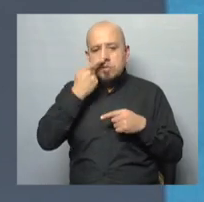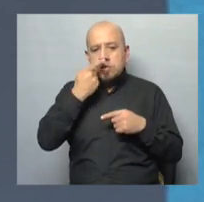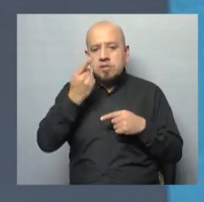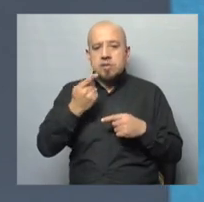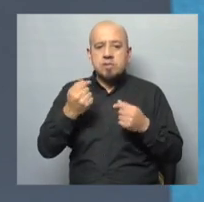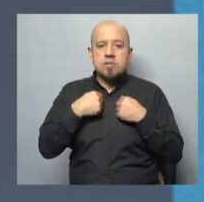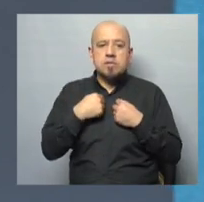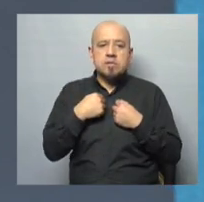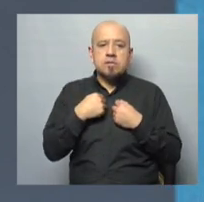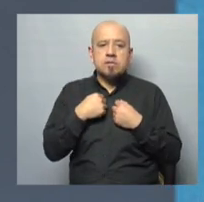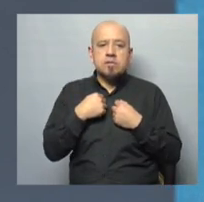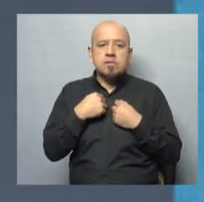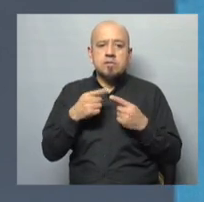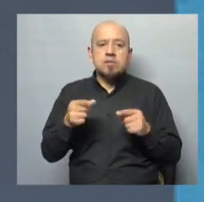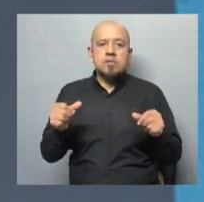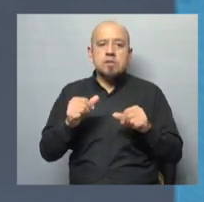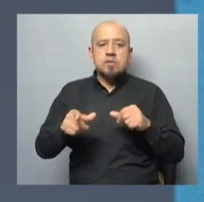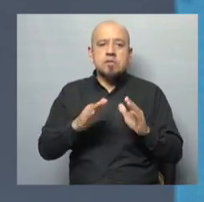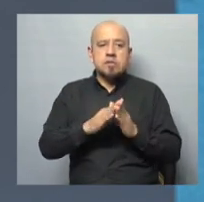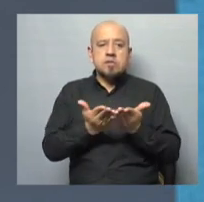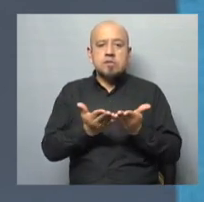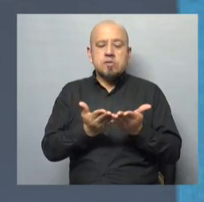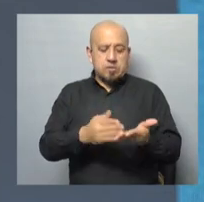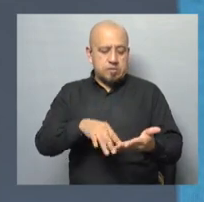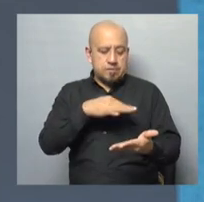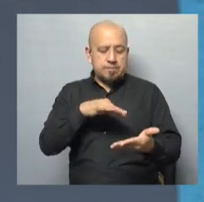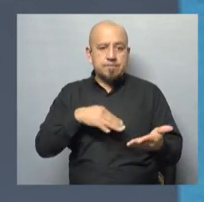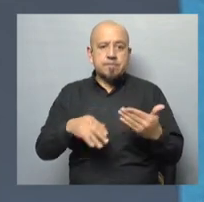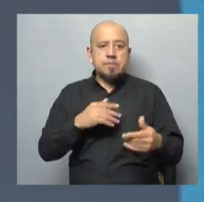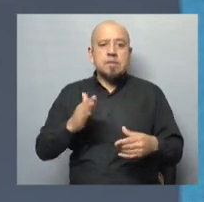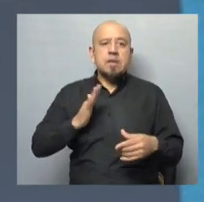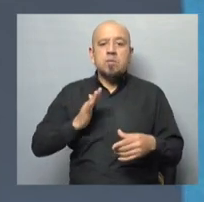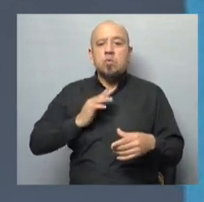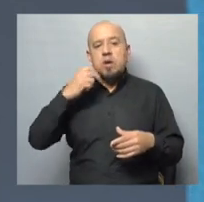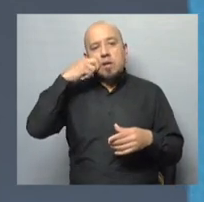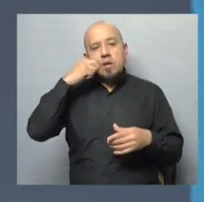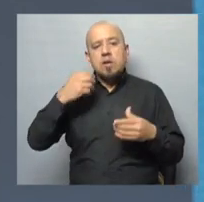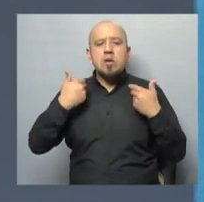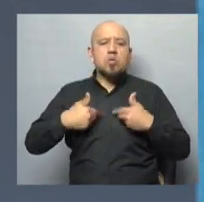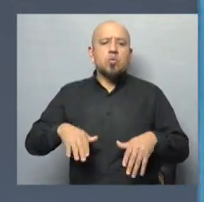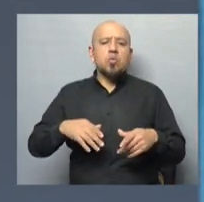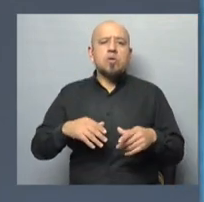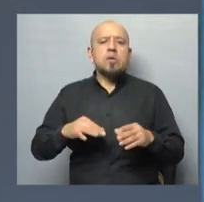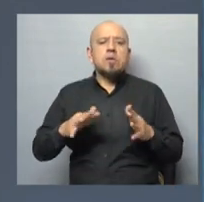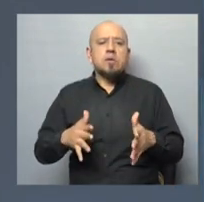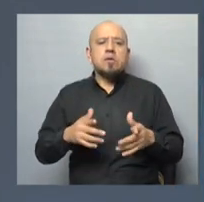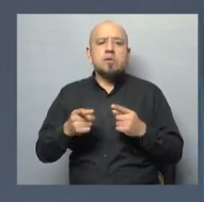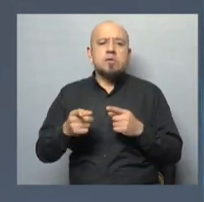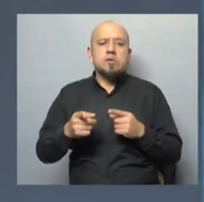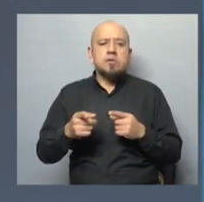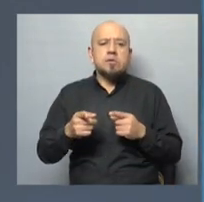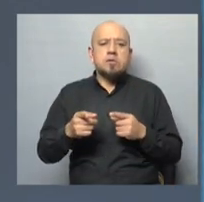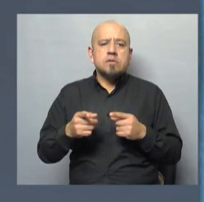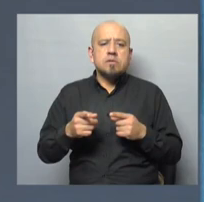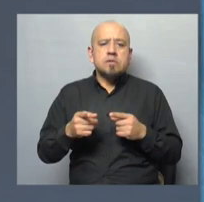para mí lo que hace en el libro armonías omar que es el libro de la mujer desnuda de que se basó la obra